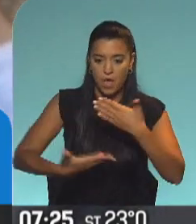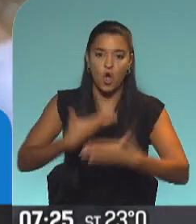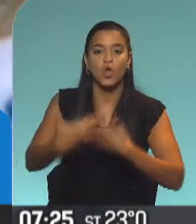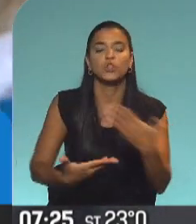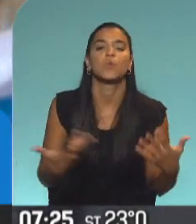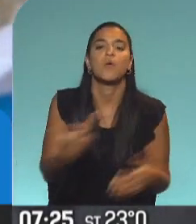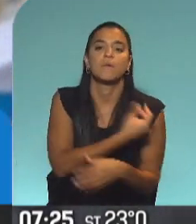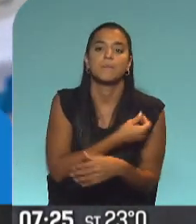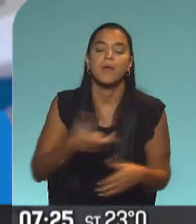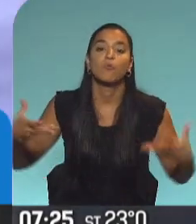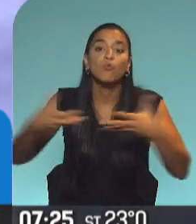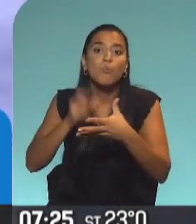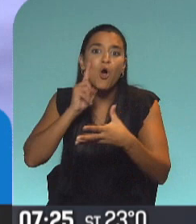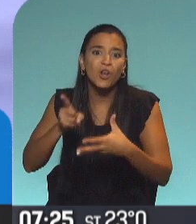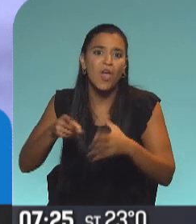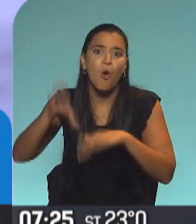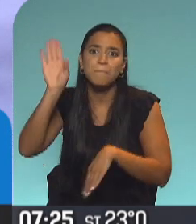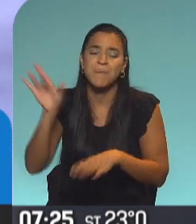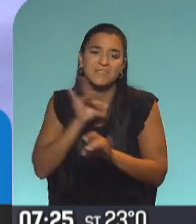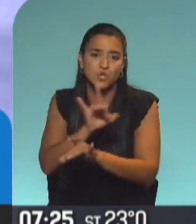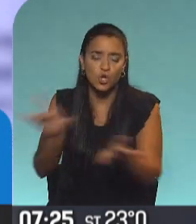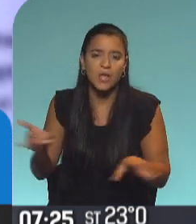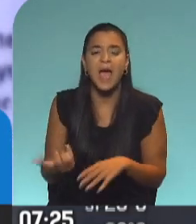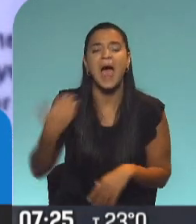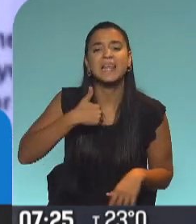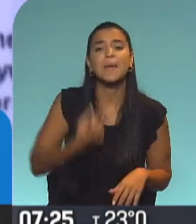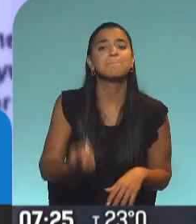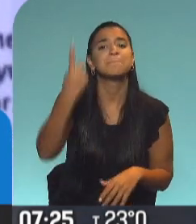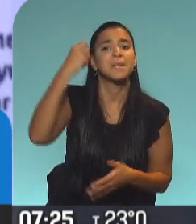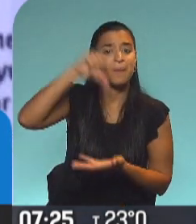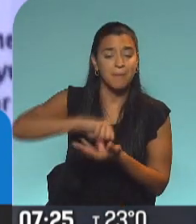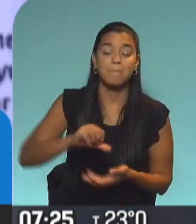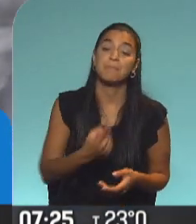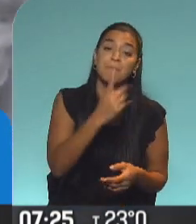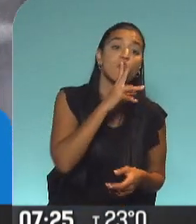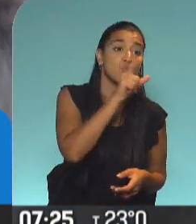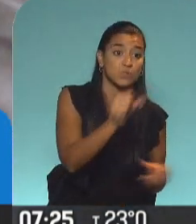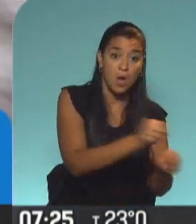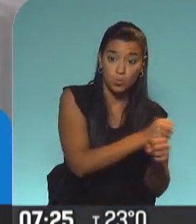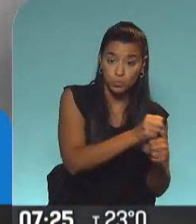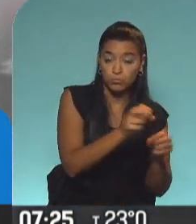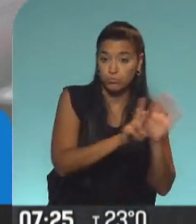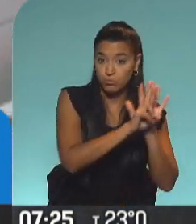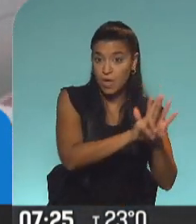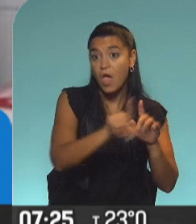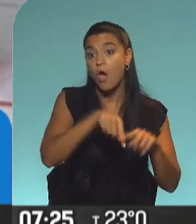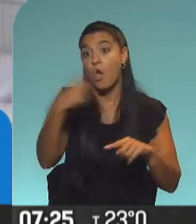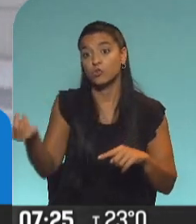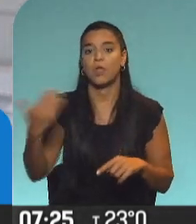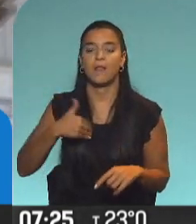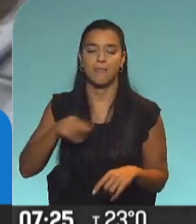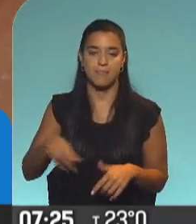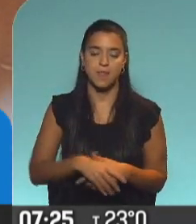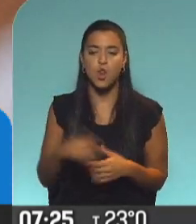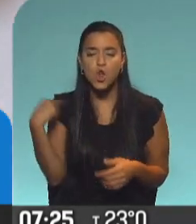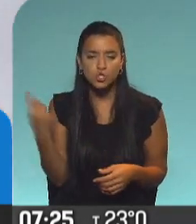con más riesgo en caso de contagio. La Argentina fue el primer país, después de Rusia, que autorizó la Sputnik V. Creemos que estamos en un